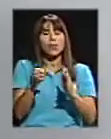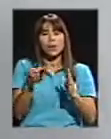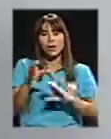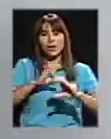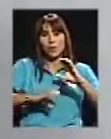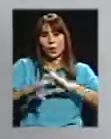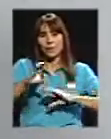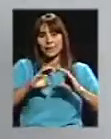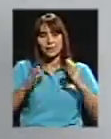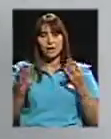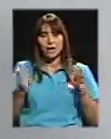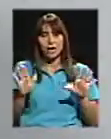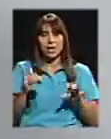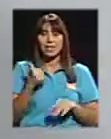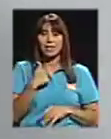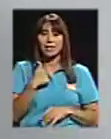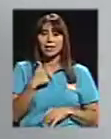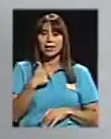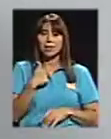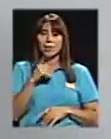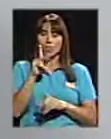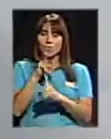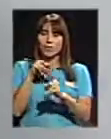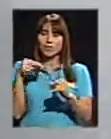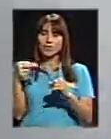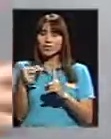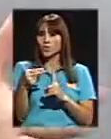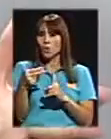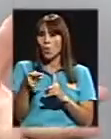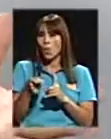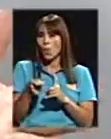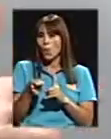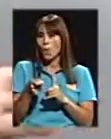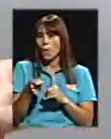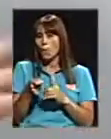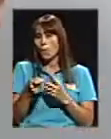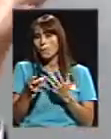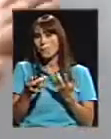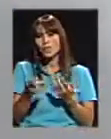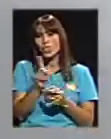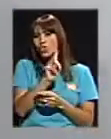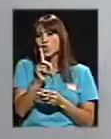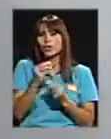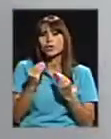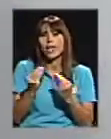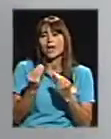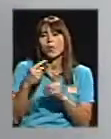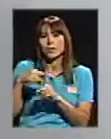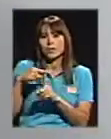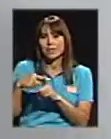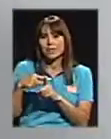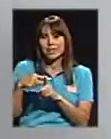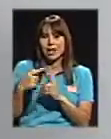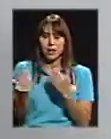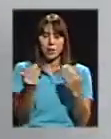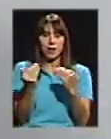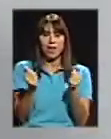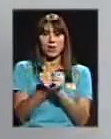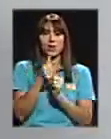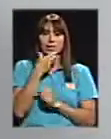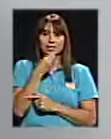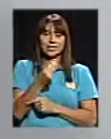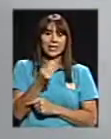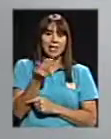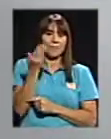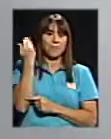tiene una visión menos optimista que en la del diciembre. La construcción al revés,